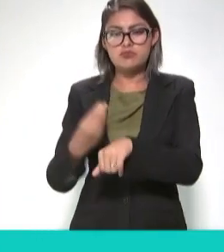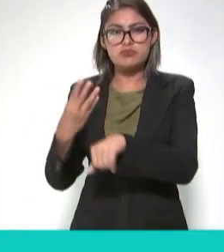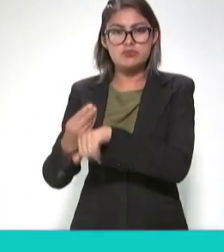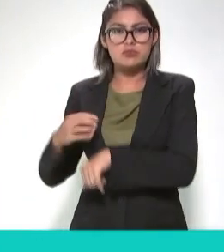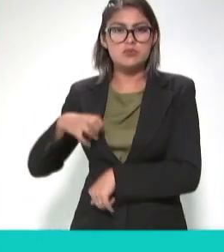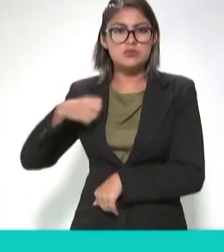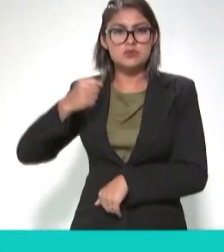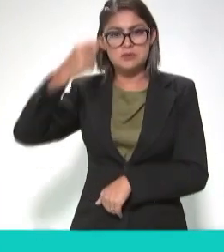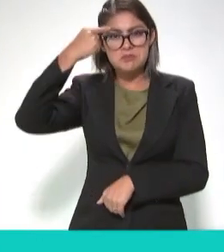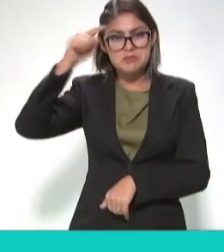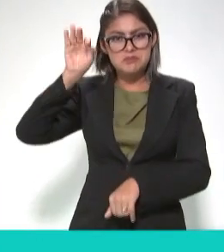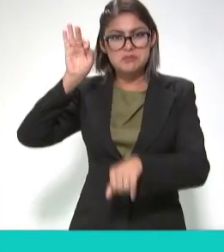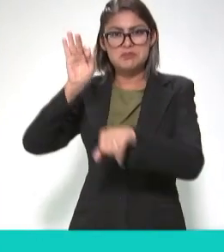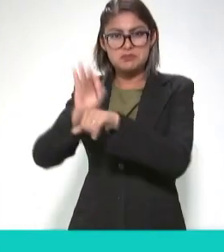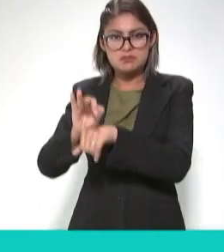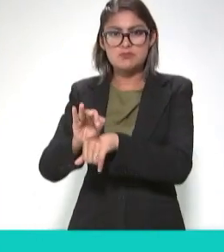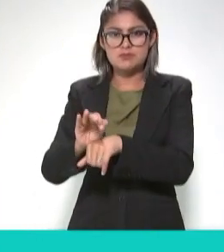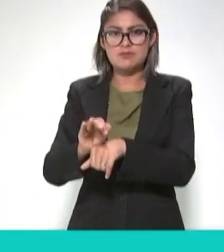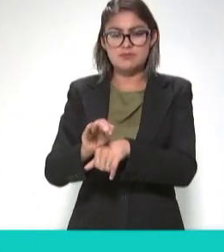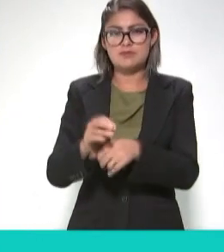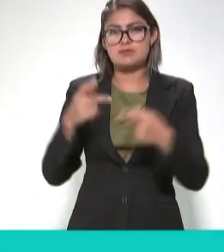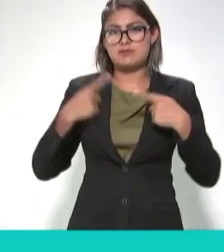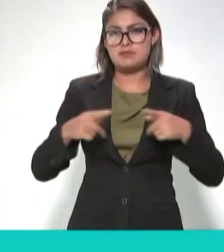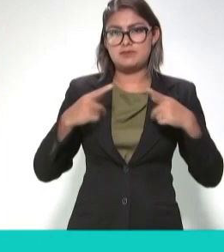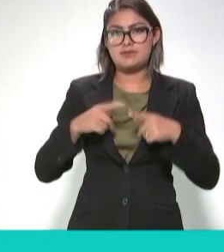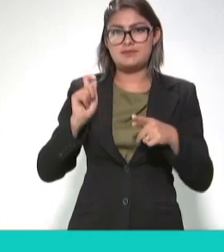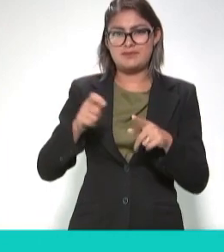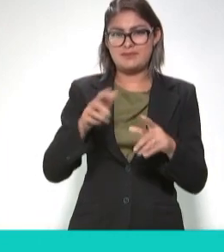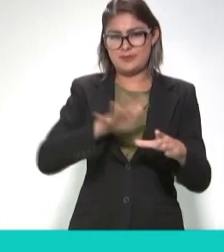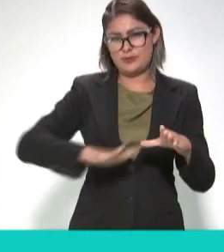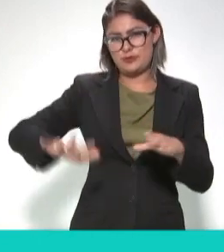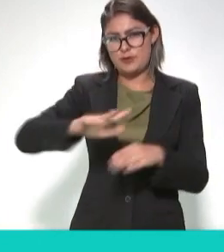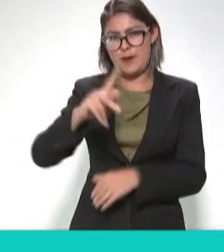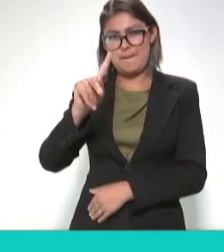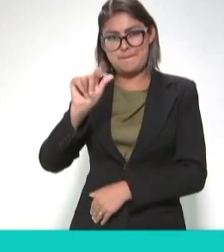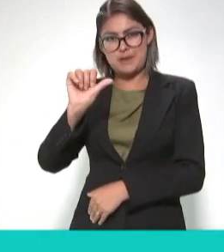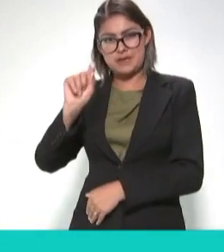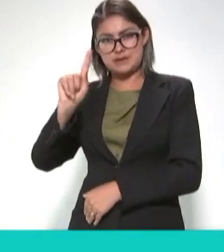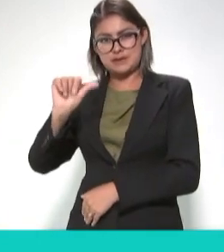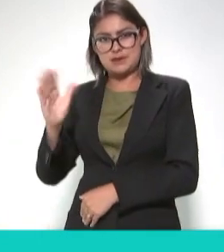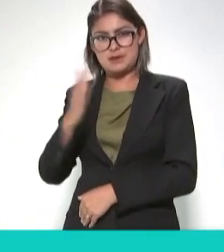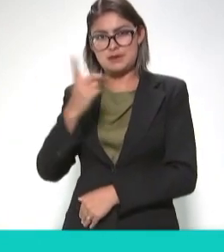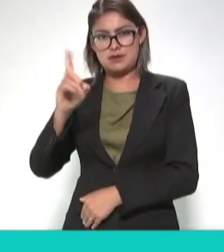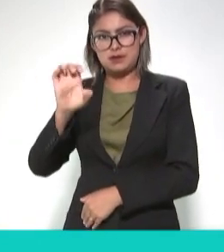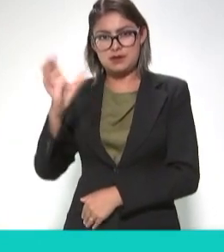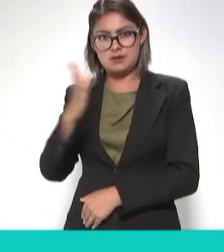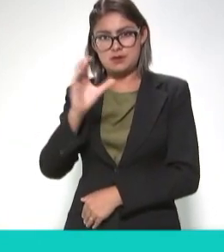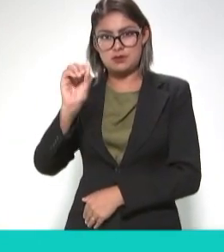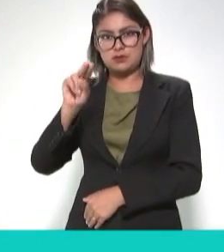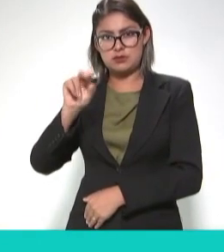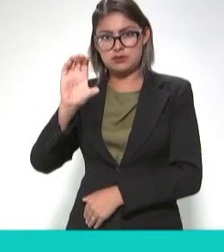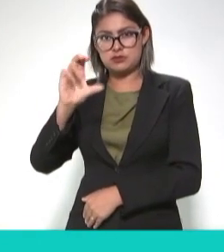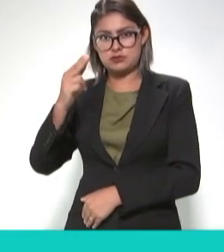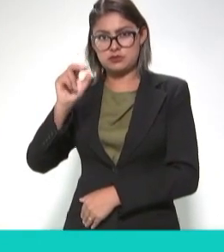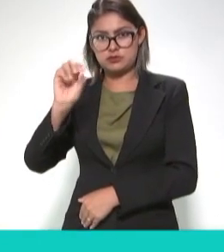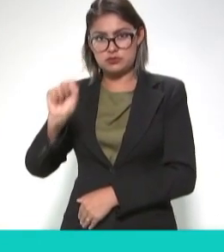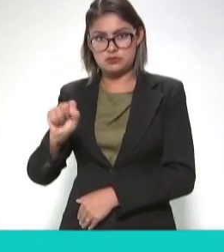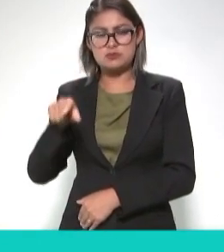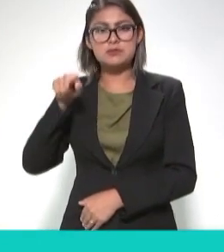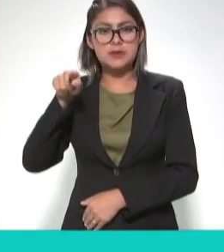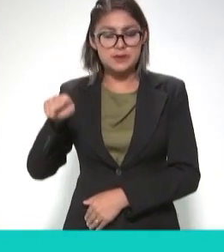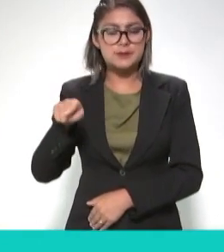mexicano por un nuevo rumbo al retomar el caso pasta de conchos e informar a la población de los avances como ya fue dicho